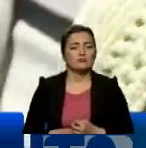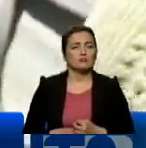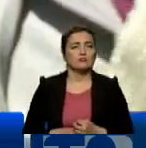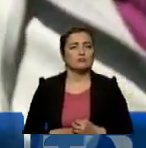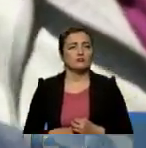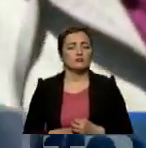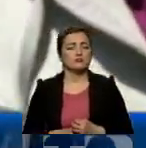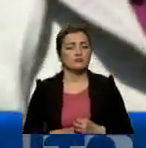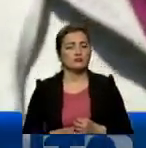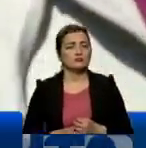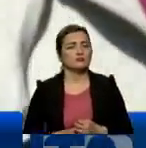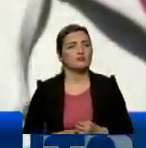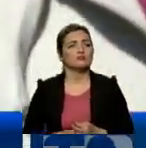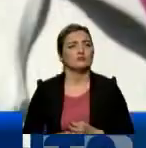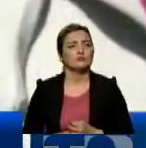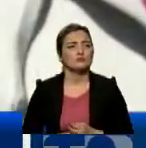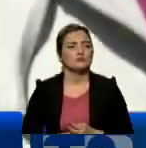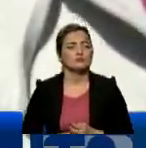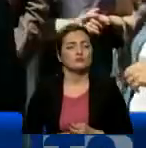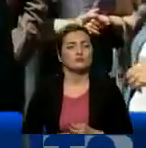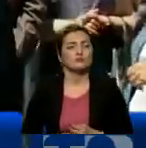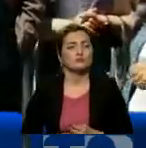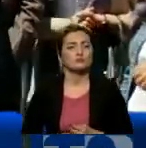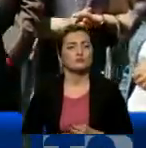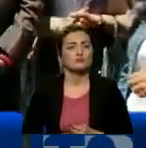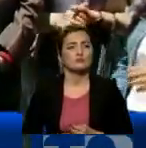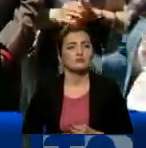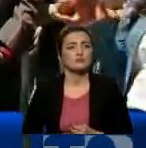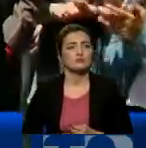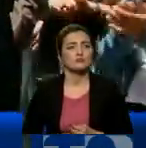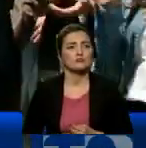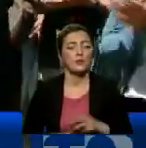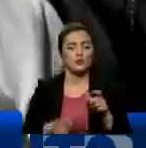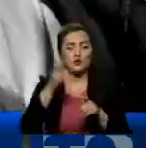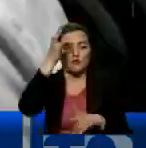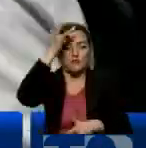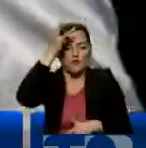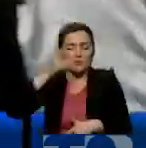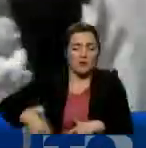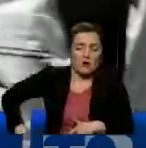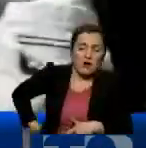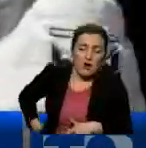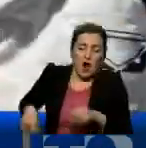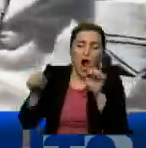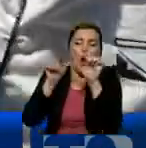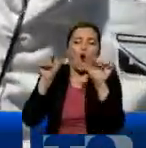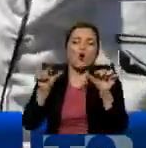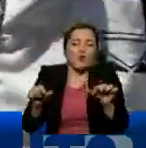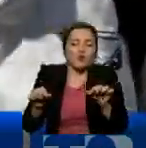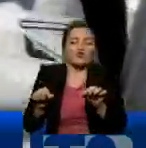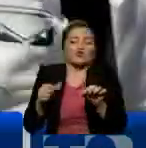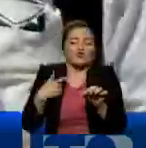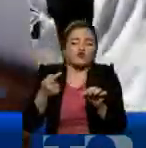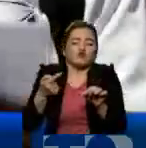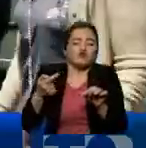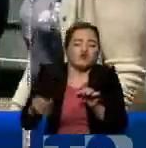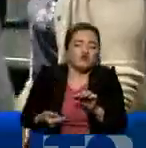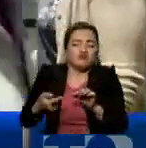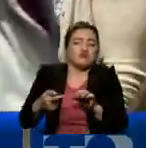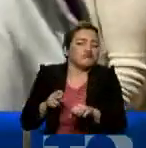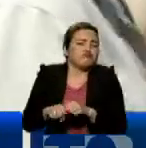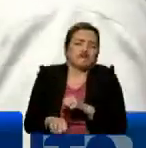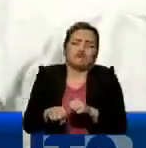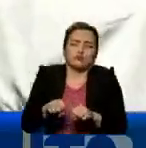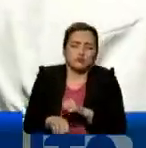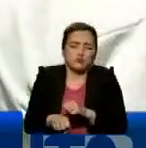¡Queremos vivir! ¡Queremos vivir! Son pacientes con enfermedades renales que se apostaron en los exteriores del Hospital Carlos